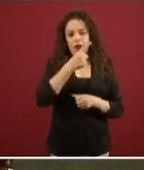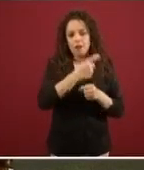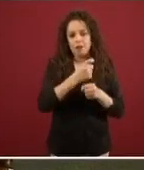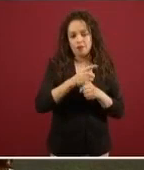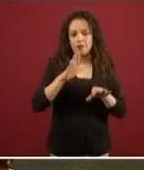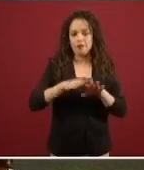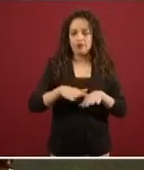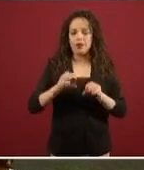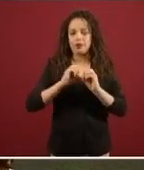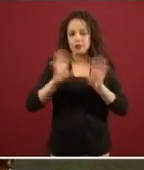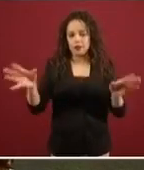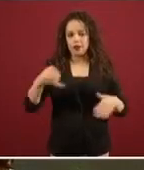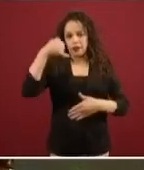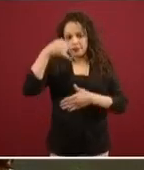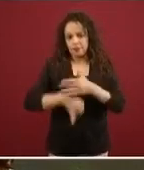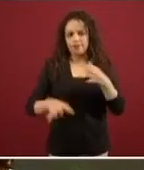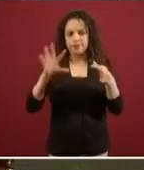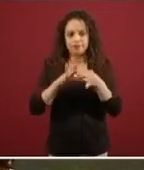el doctor Alomía.